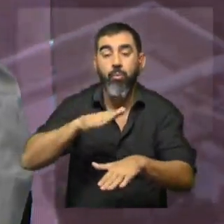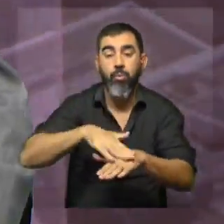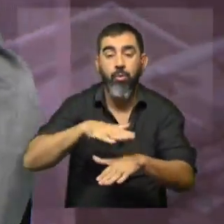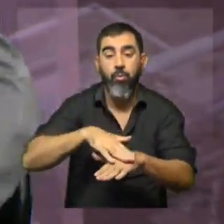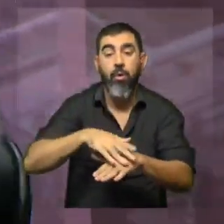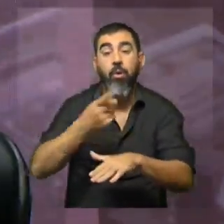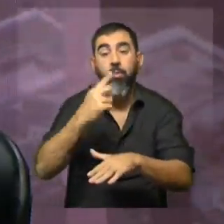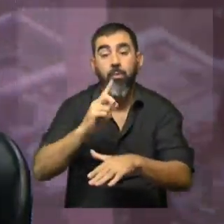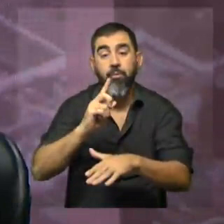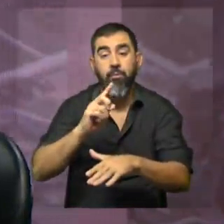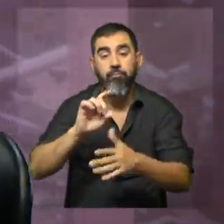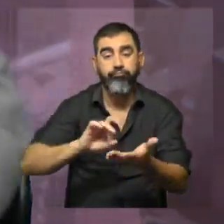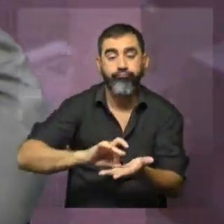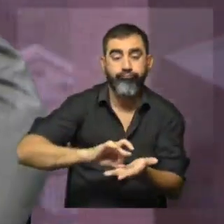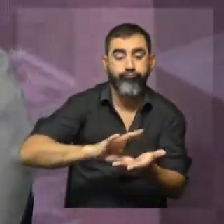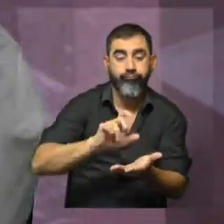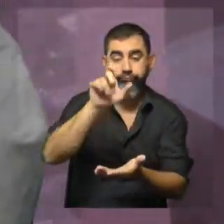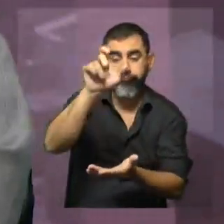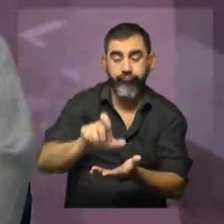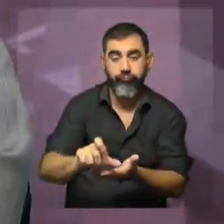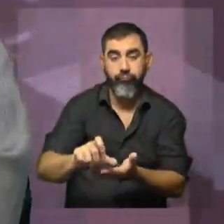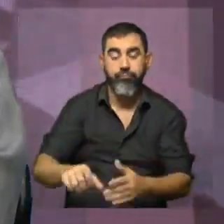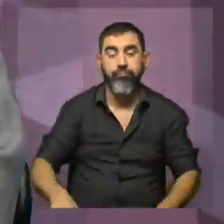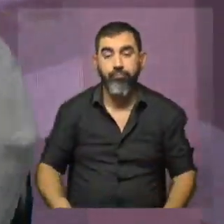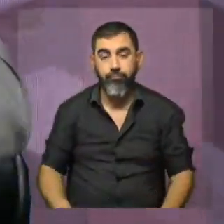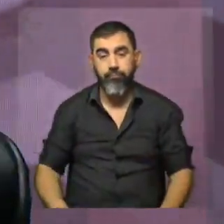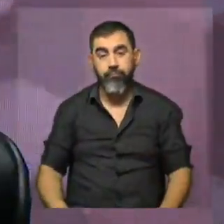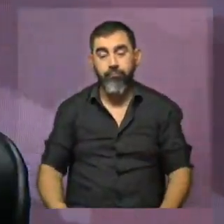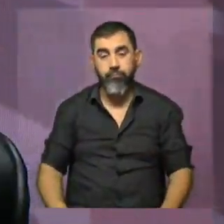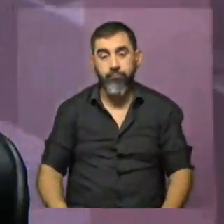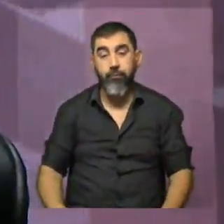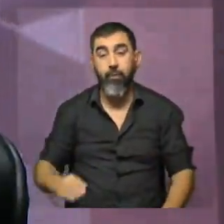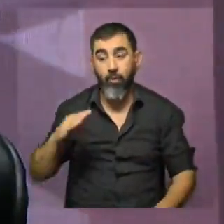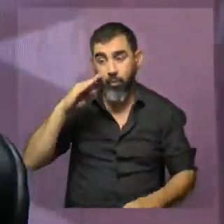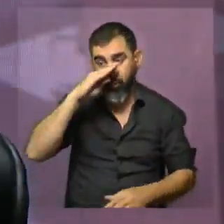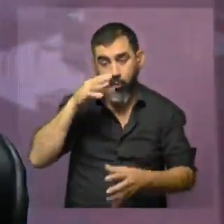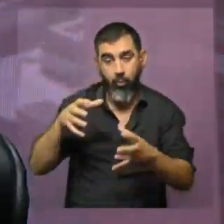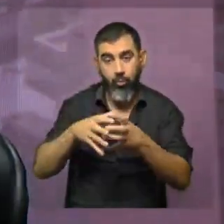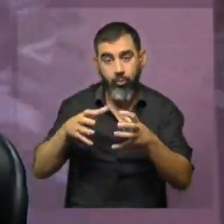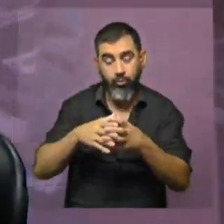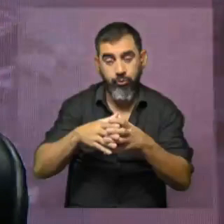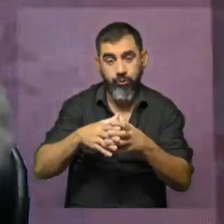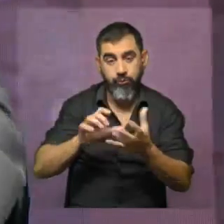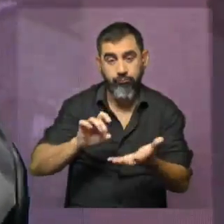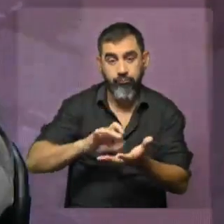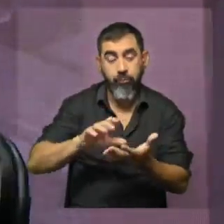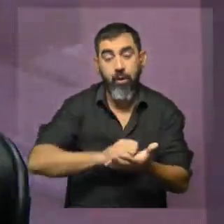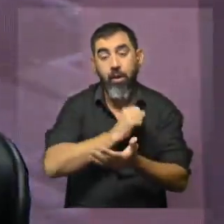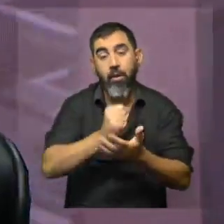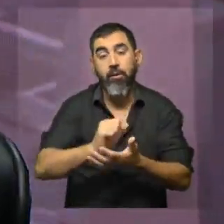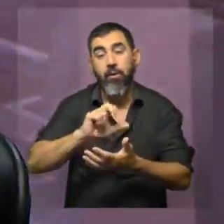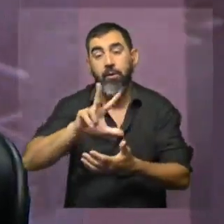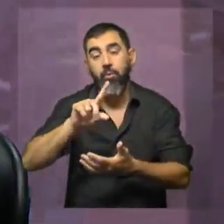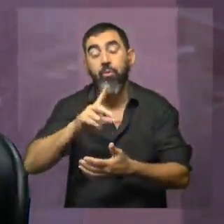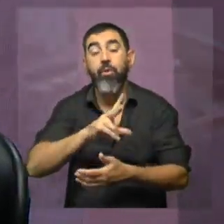maneras, esta intervención lo saca del juego a este gobernador, que es bolsonarista, y que hasta el 31 de diciembre,